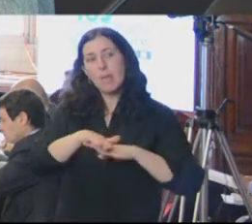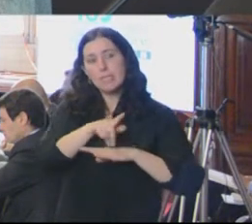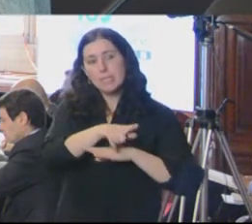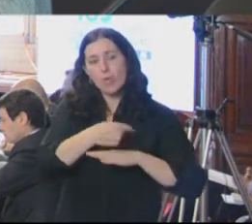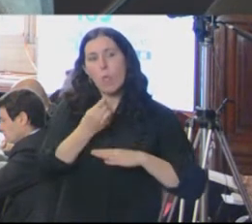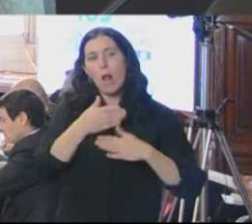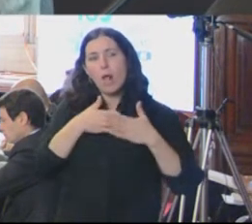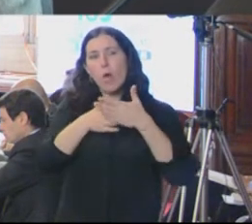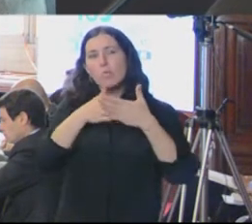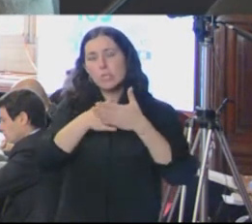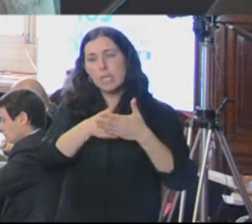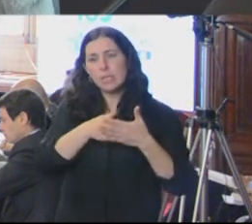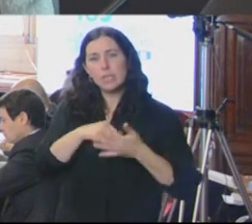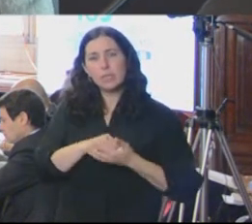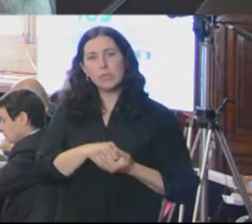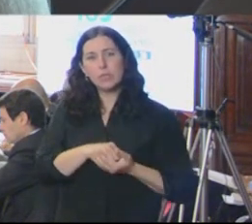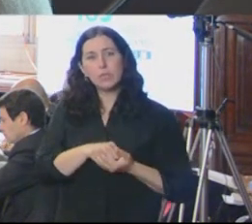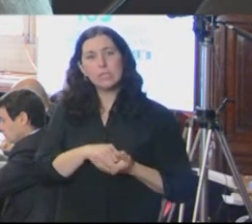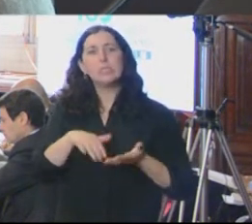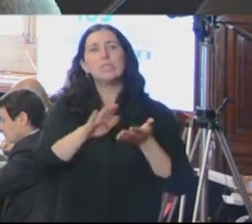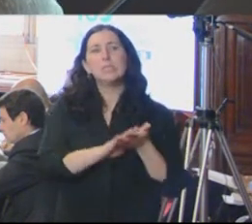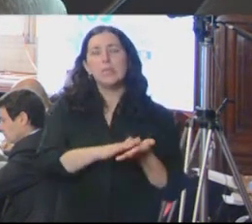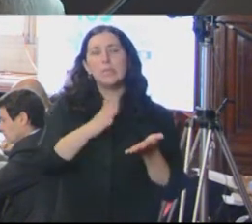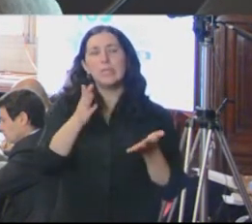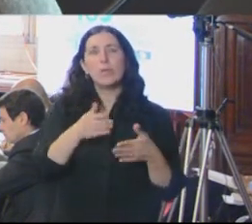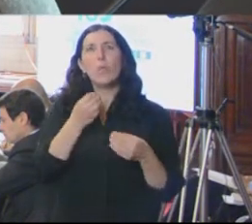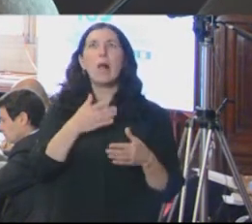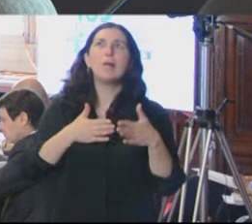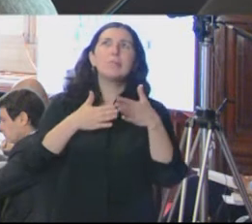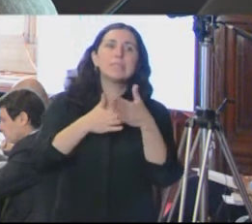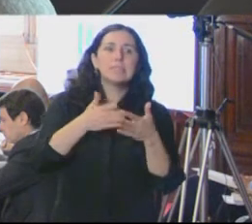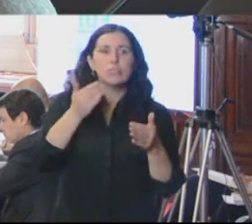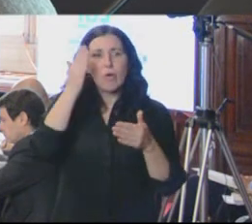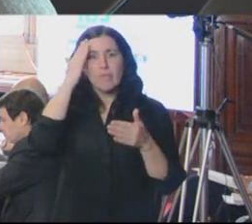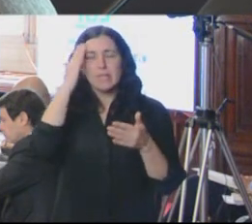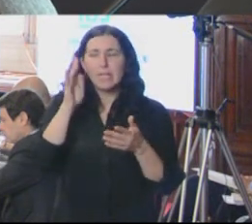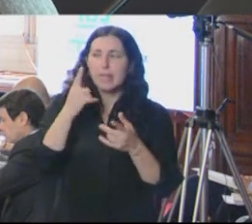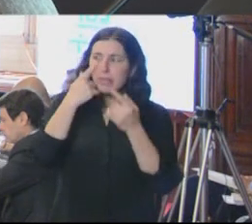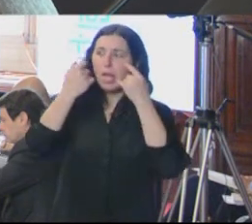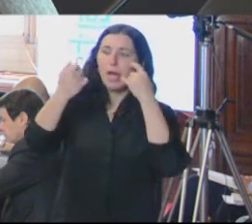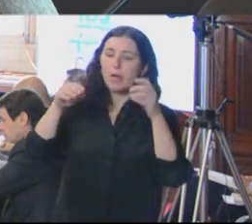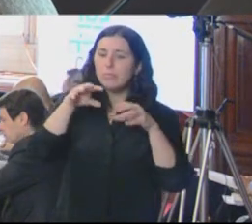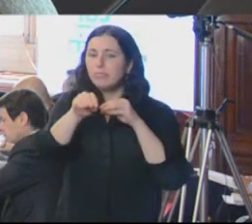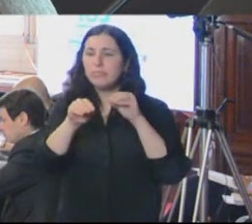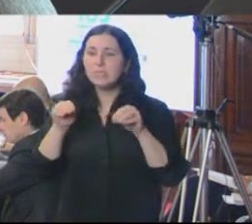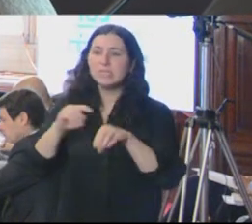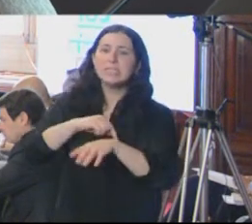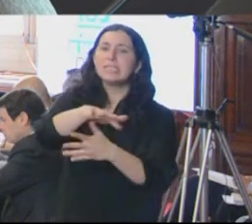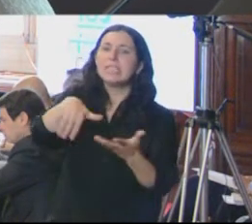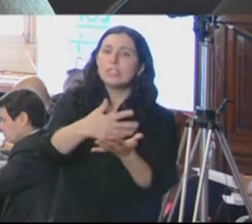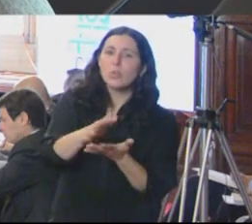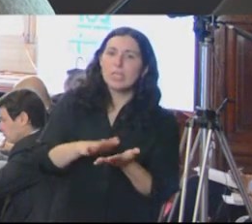este concepto de identificar que se trata de una situación de